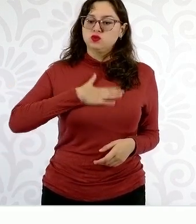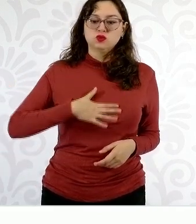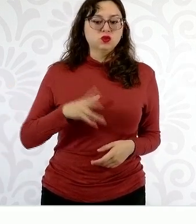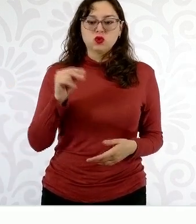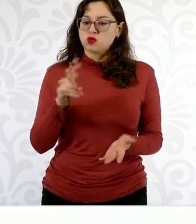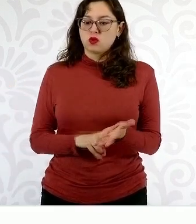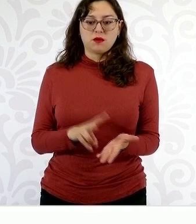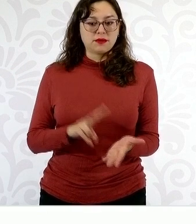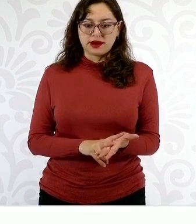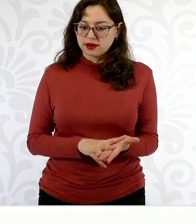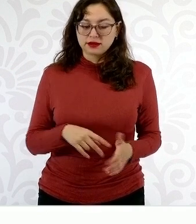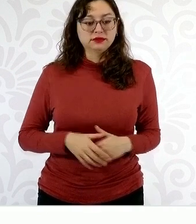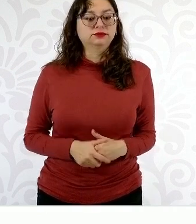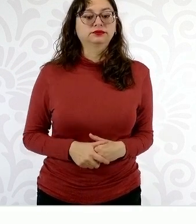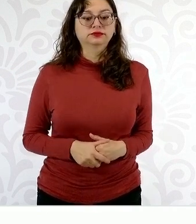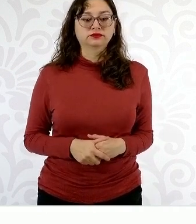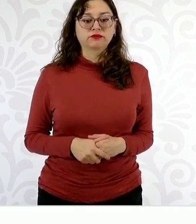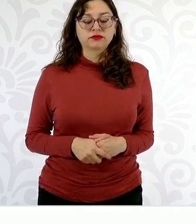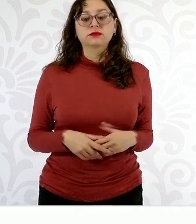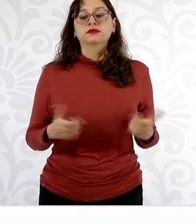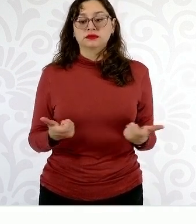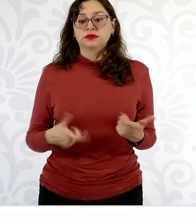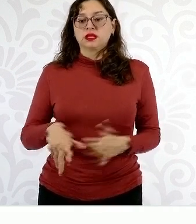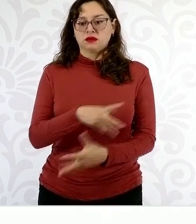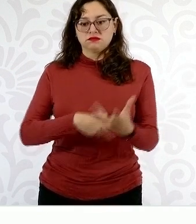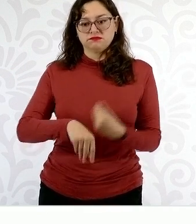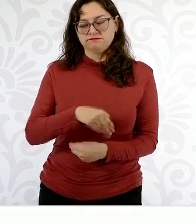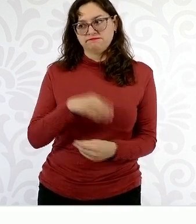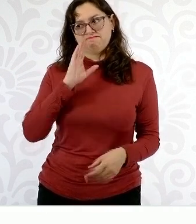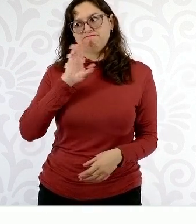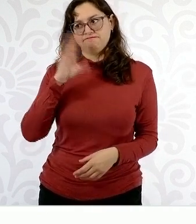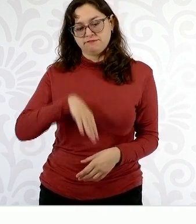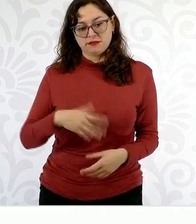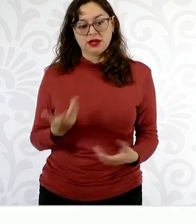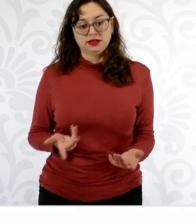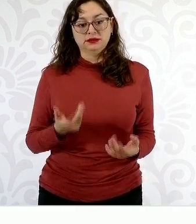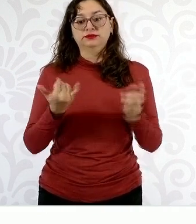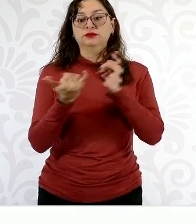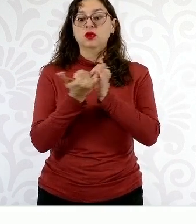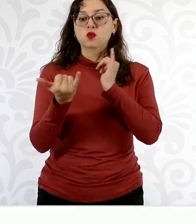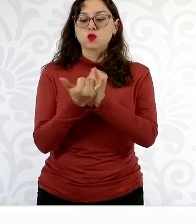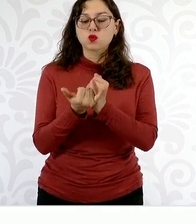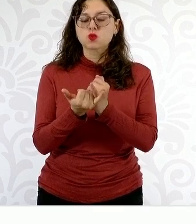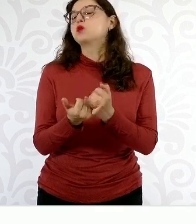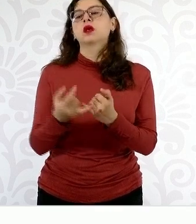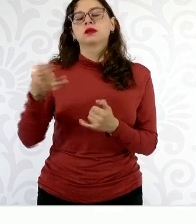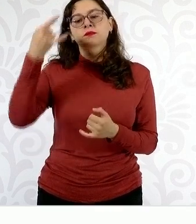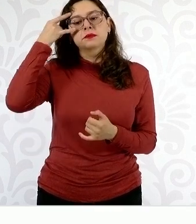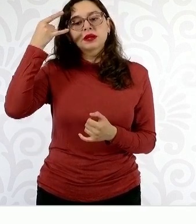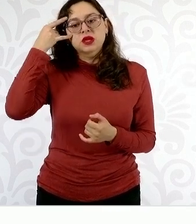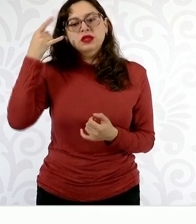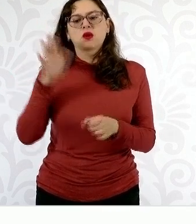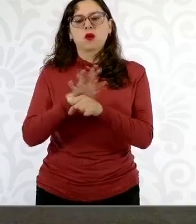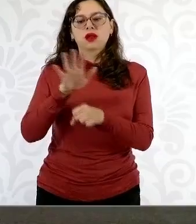Evitar prácticas que afecten el empleo y la competitividad de nuestra economía. Evitar el contrabando técnico. ¿Qué es contrabando técnico? Pues mentirle a